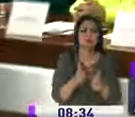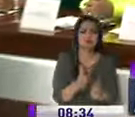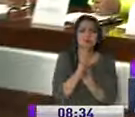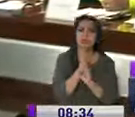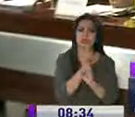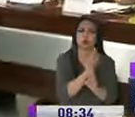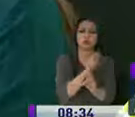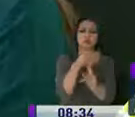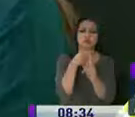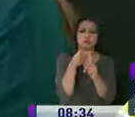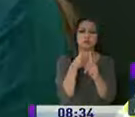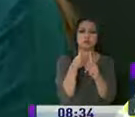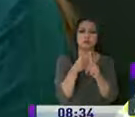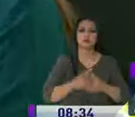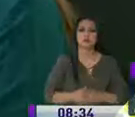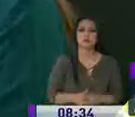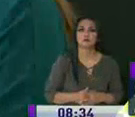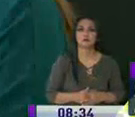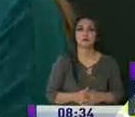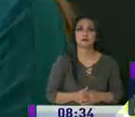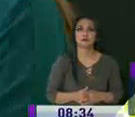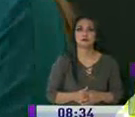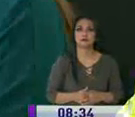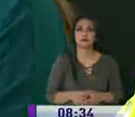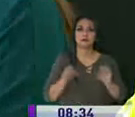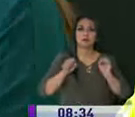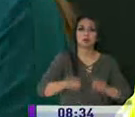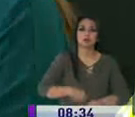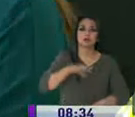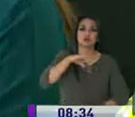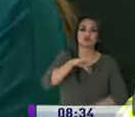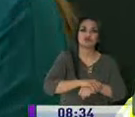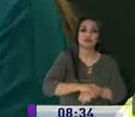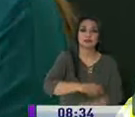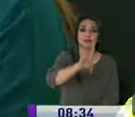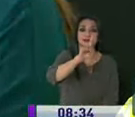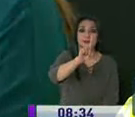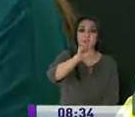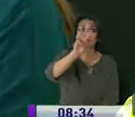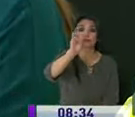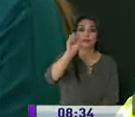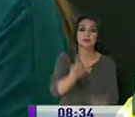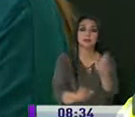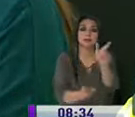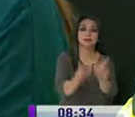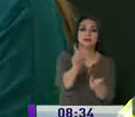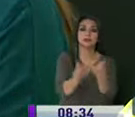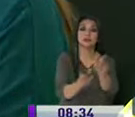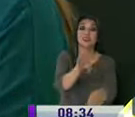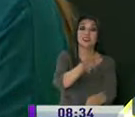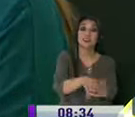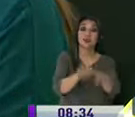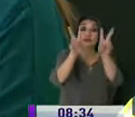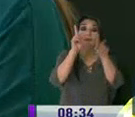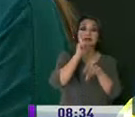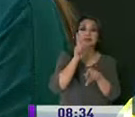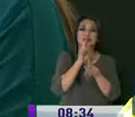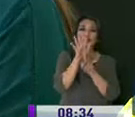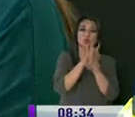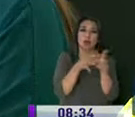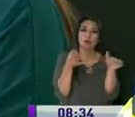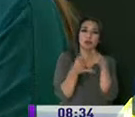somos gente que trabaja de manos abiertas en favor de nuestra comunidad y le pedimos trabajar de la mano conjuntamente para que